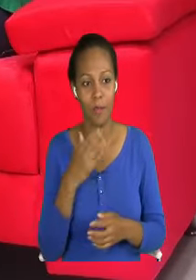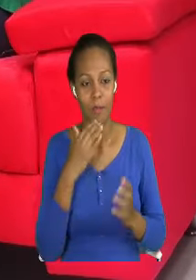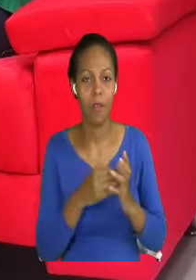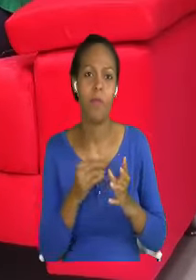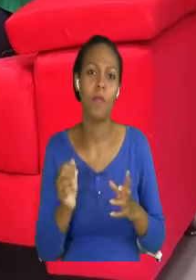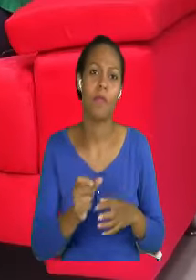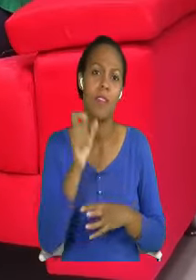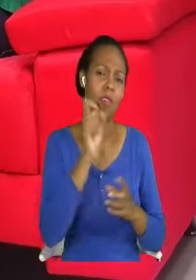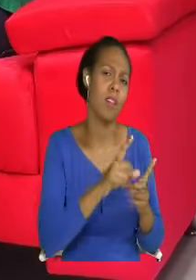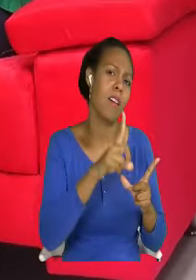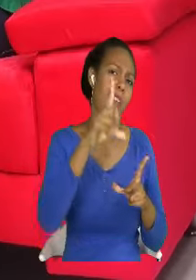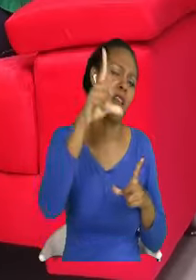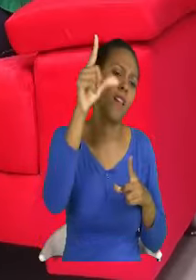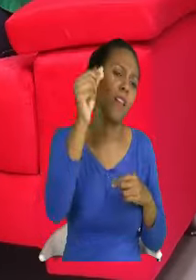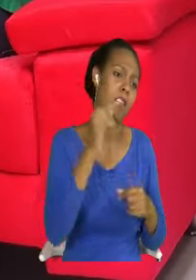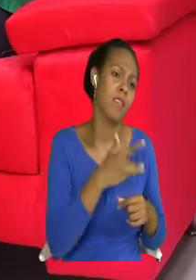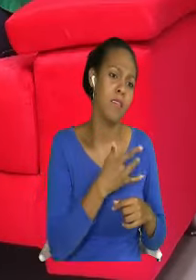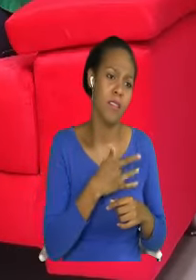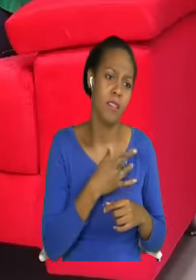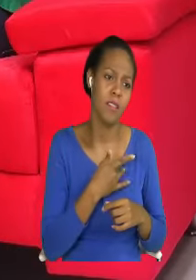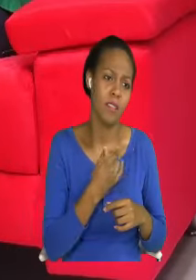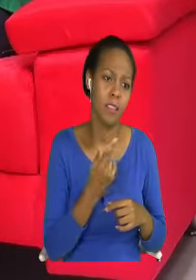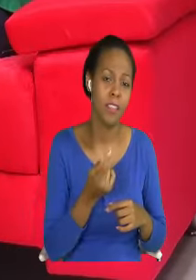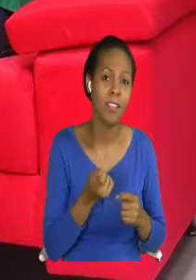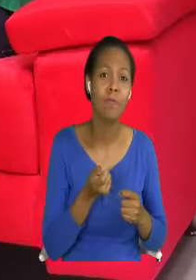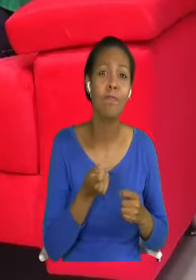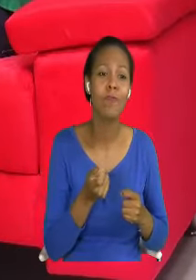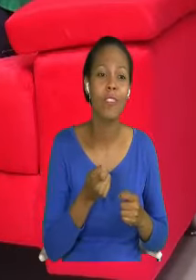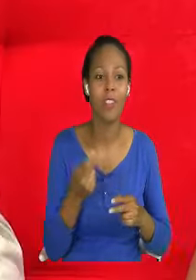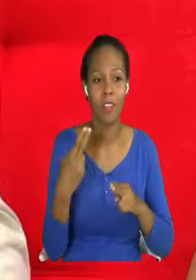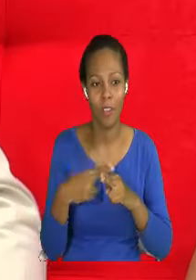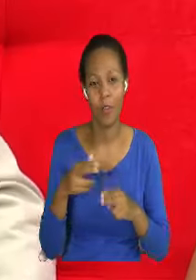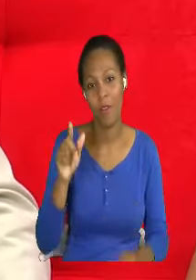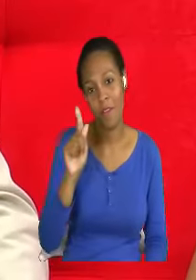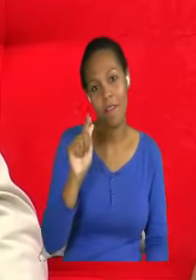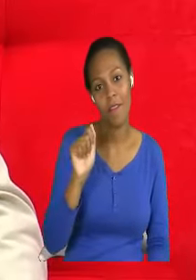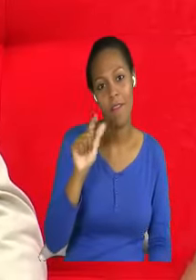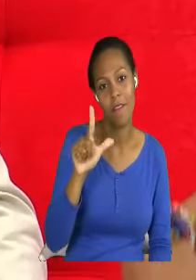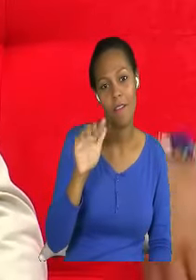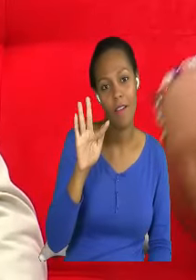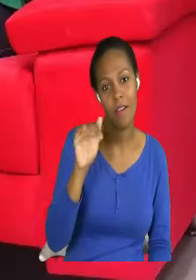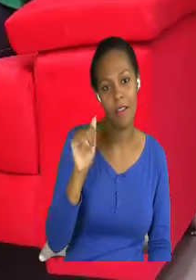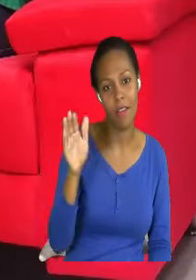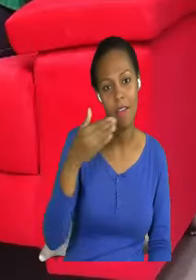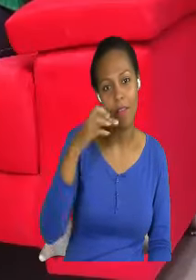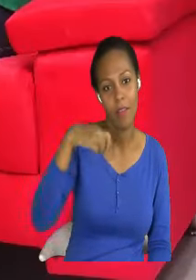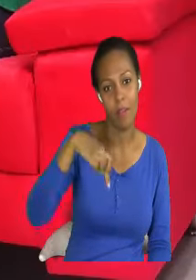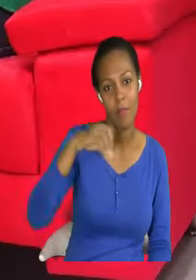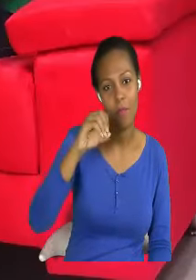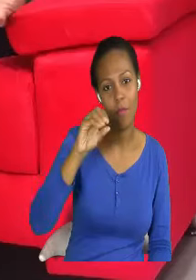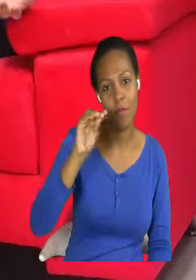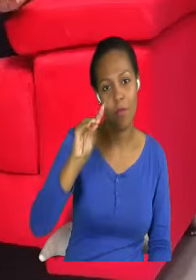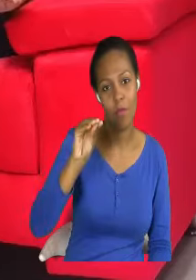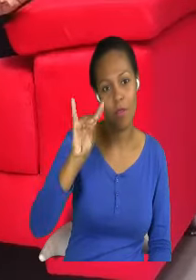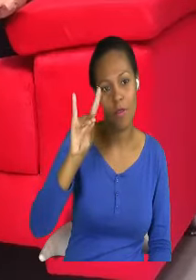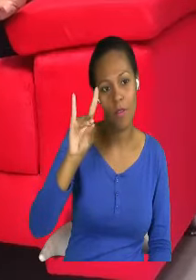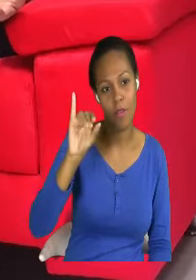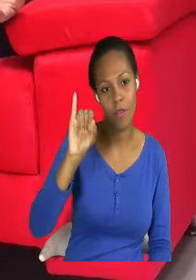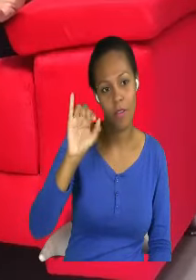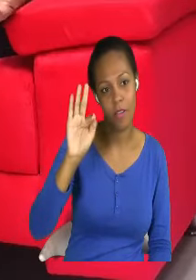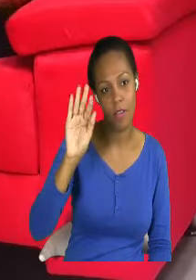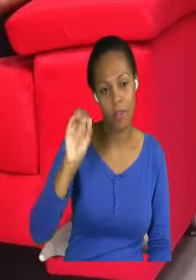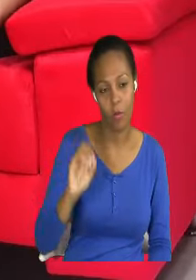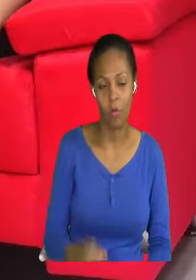lejos y falta poquito para verlo, entonces... Bueno, ya saben, los que tienen un amor lejos la pueden dedicar, pero con toda esta antesala que tú hiciste